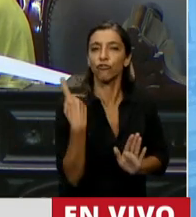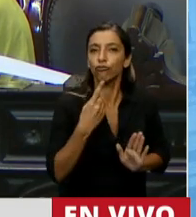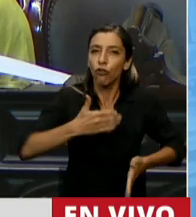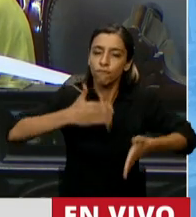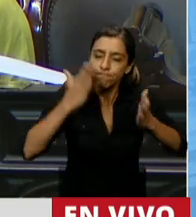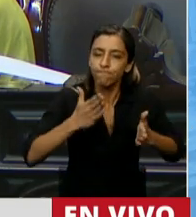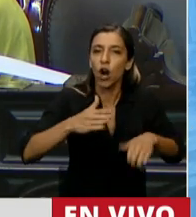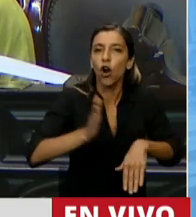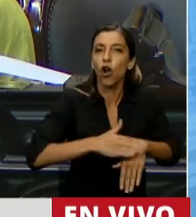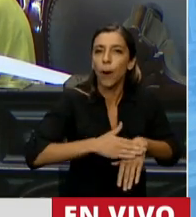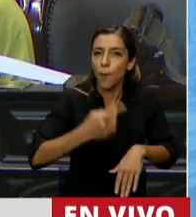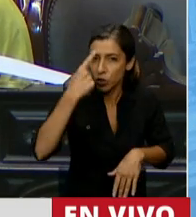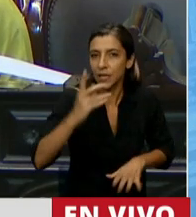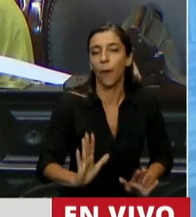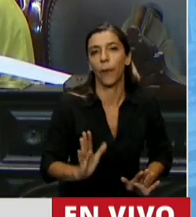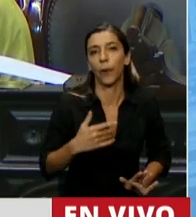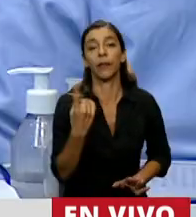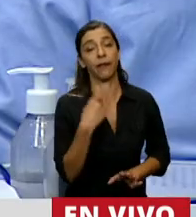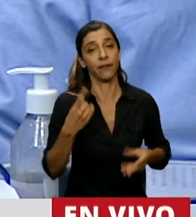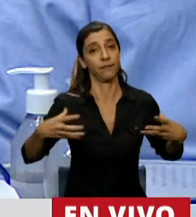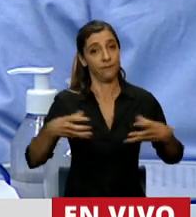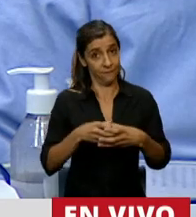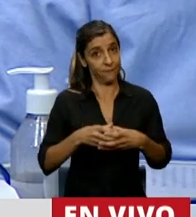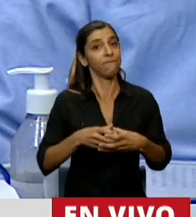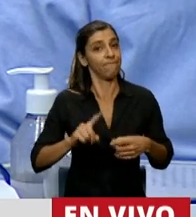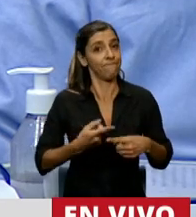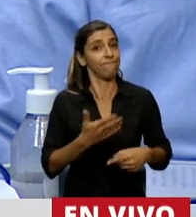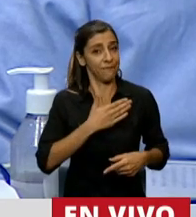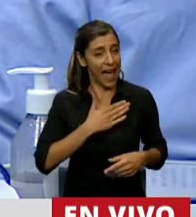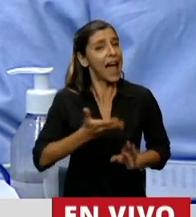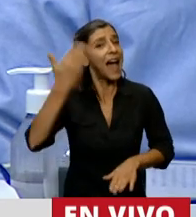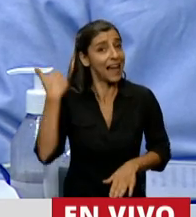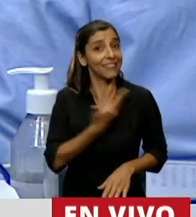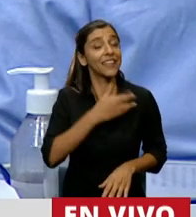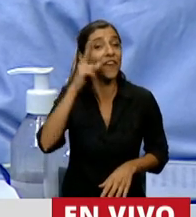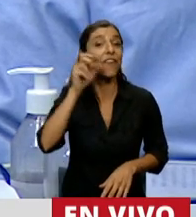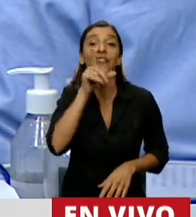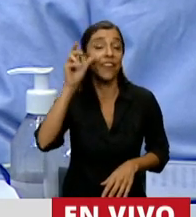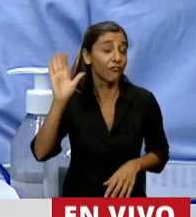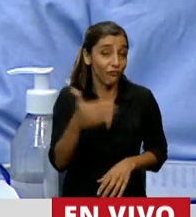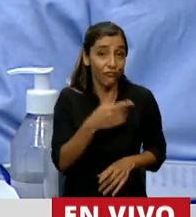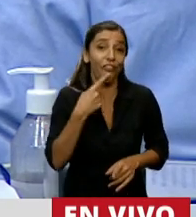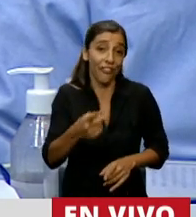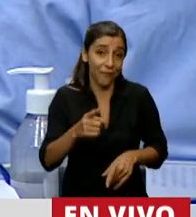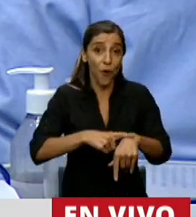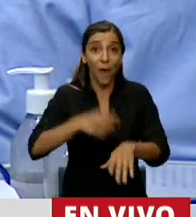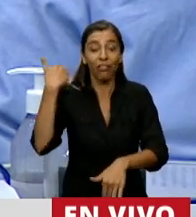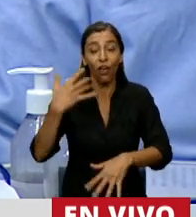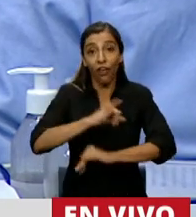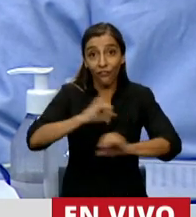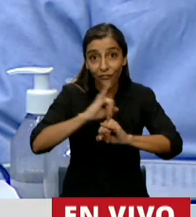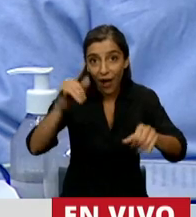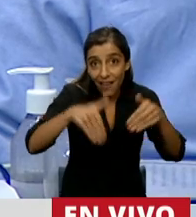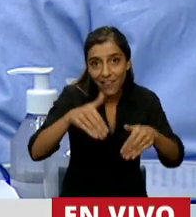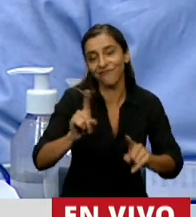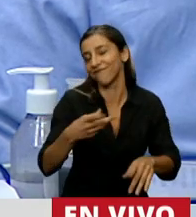nuestra fuerza política al frente de todos y de todas lo dijo en la campaña electoral. Y hay otra discusión